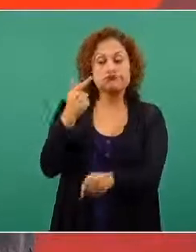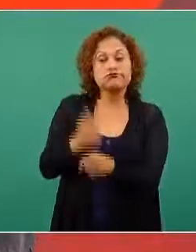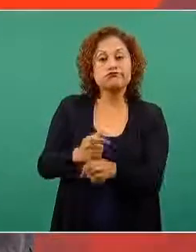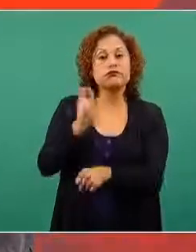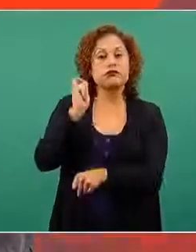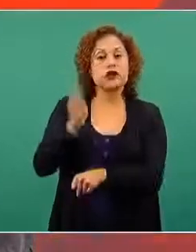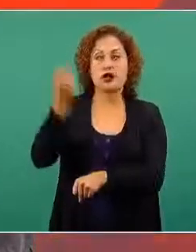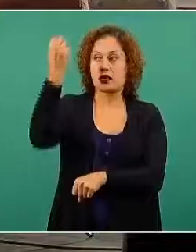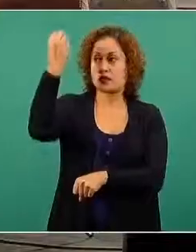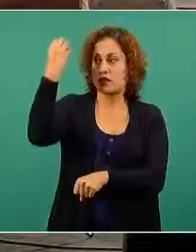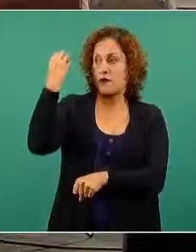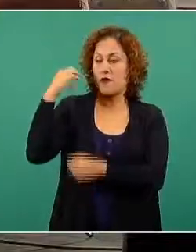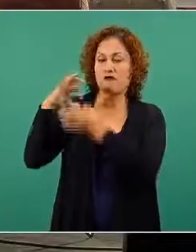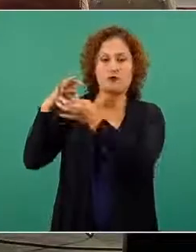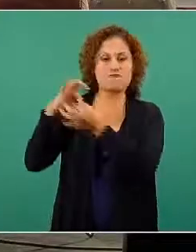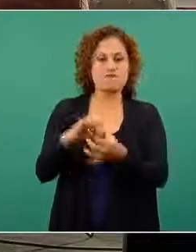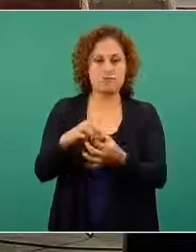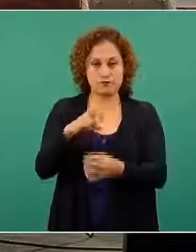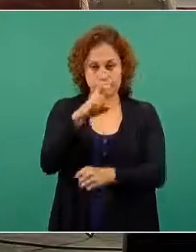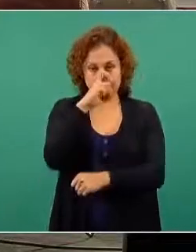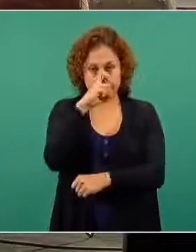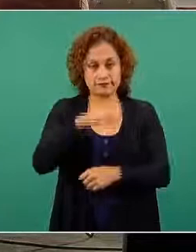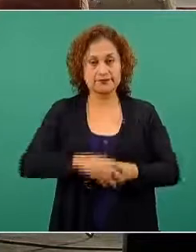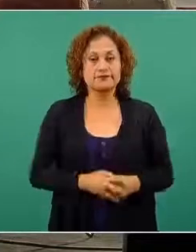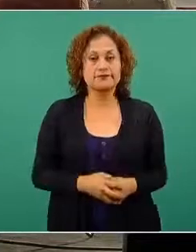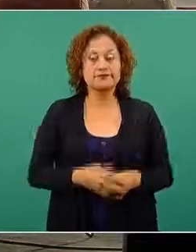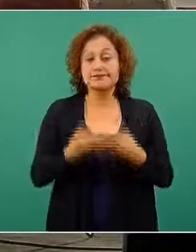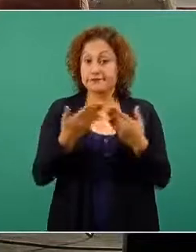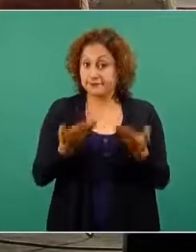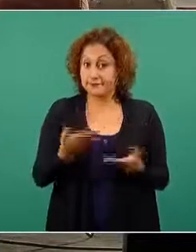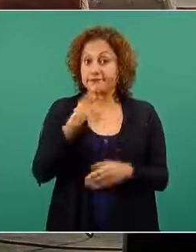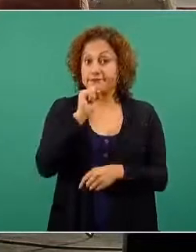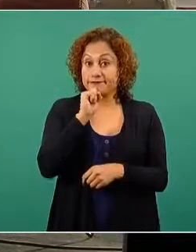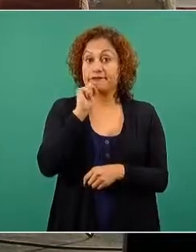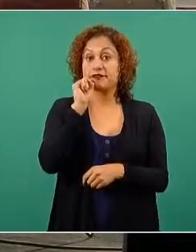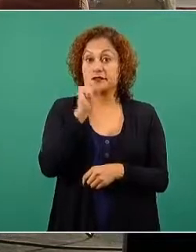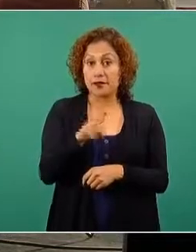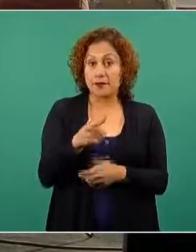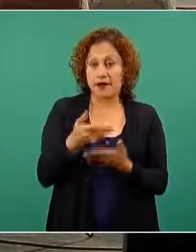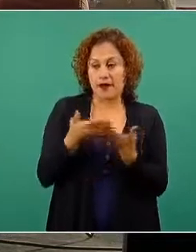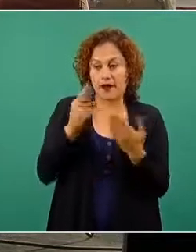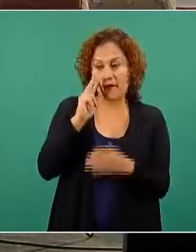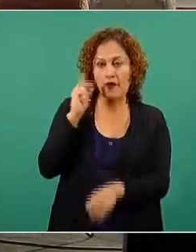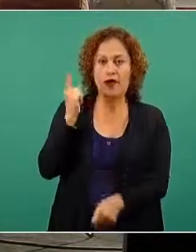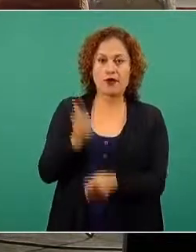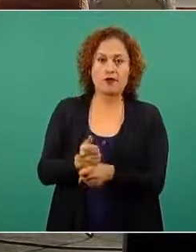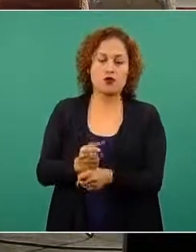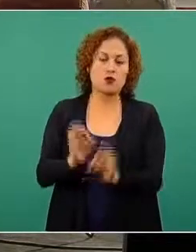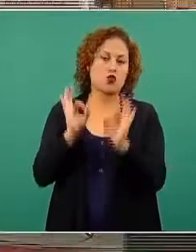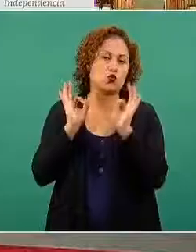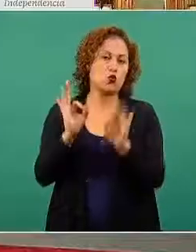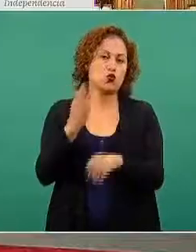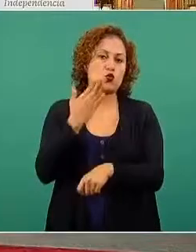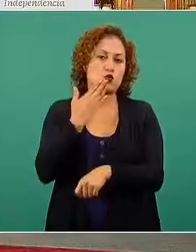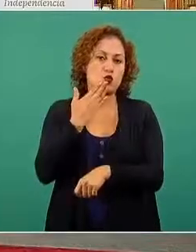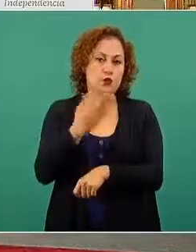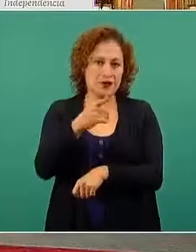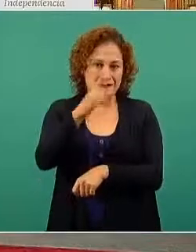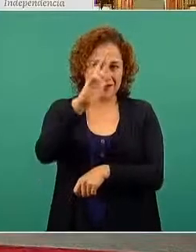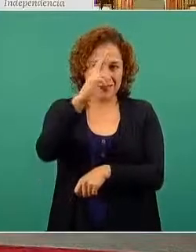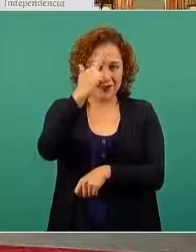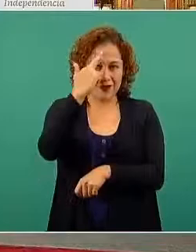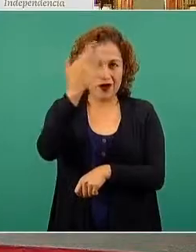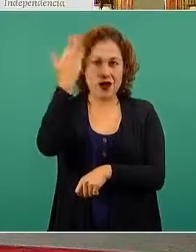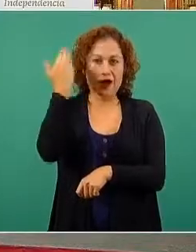ritmos del semáforo de riesgo COVID. Y las consecuencias están a la vista, son muy positivas. Veracruz fue el tercer